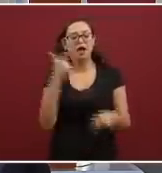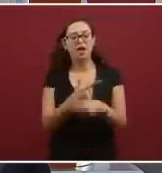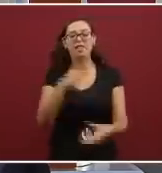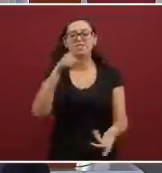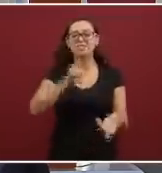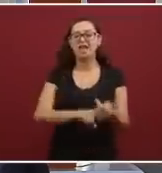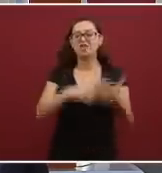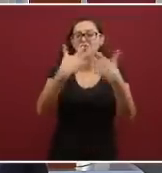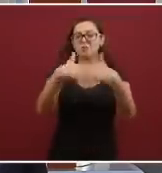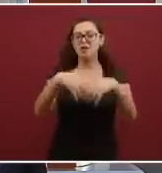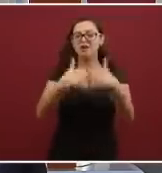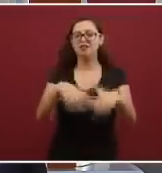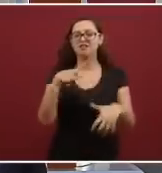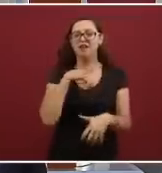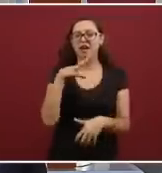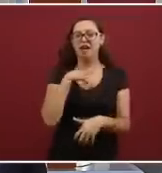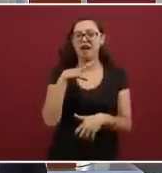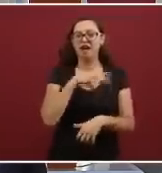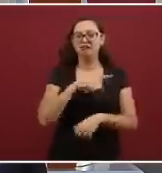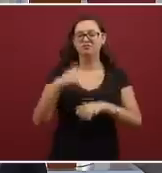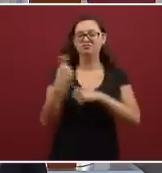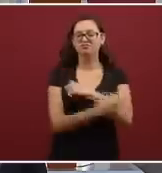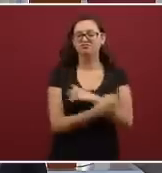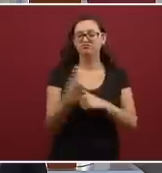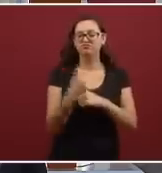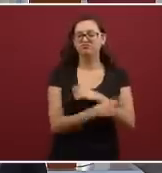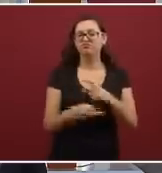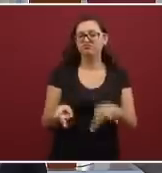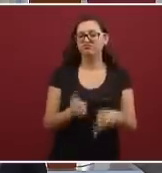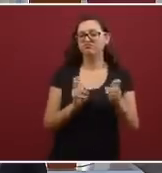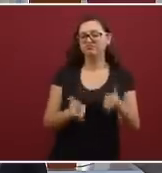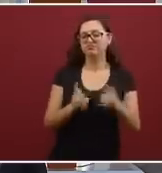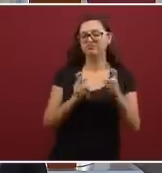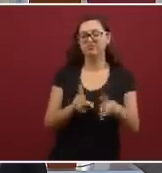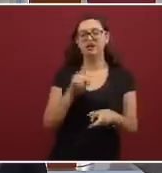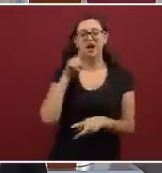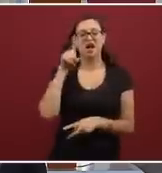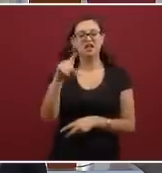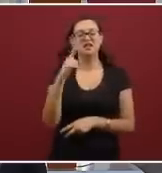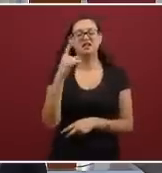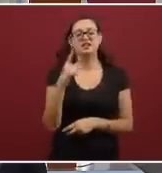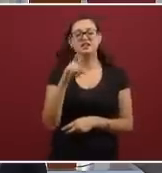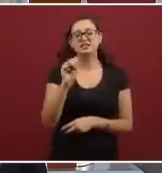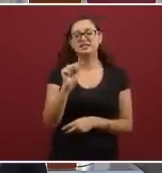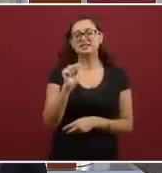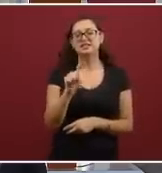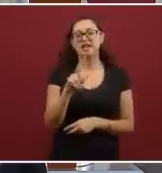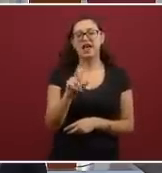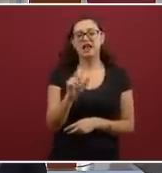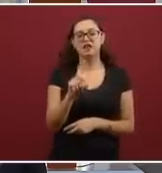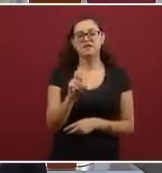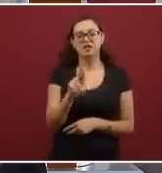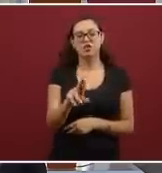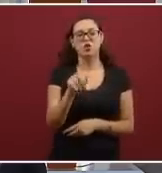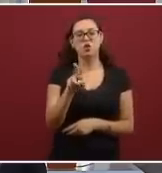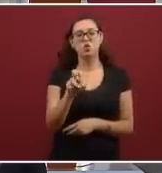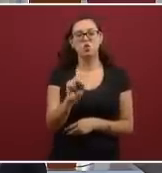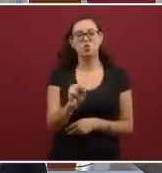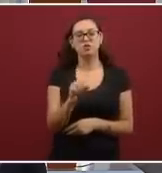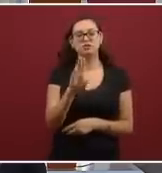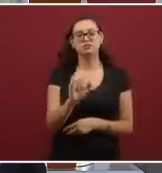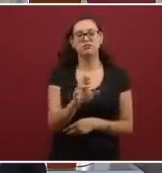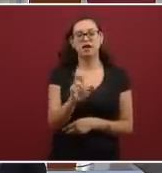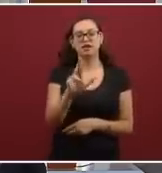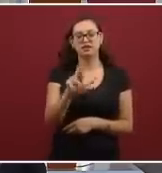vez lo encontramos en una gasolinera denominada Salvador Luis Barrera Llanos, que es el propietario, ubicada